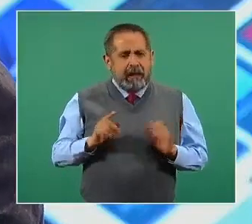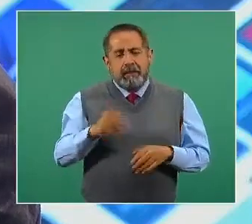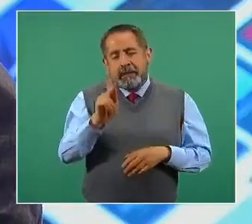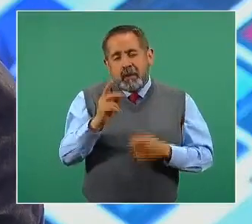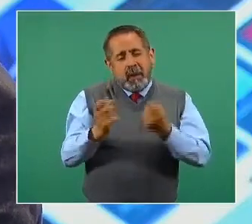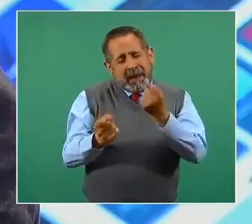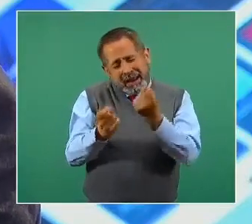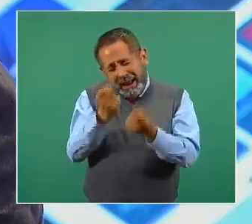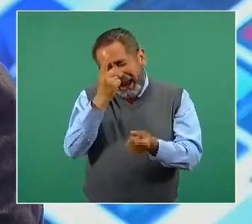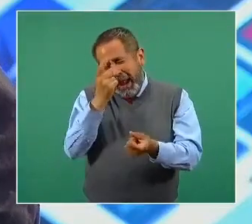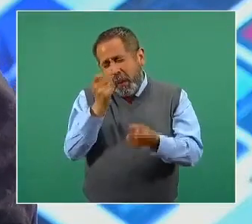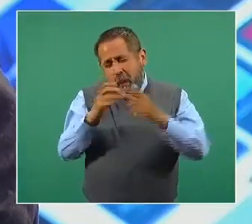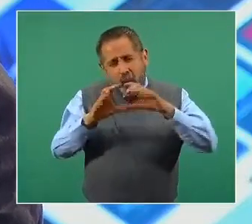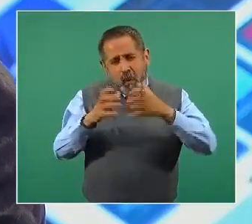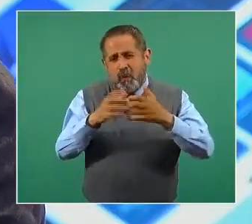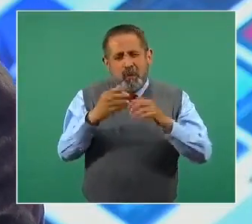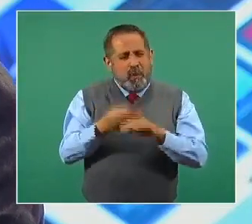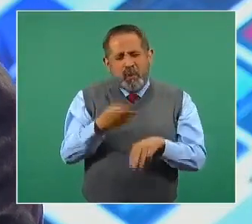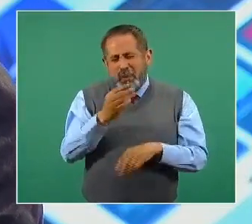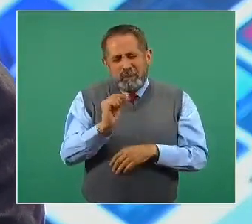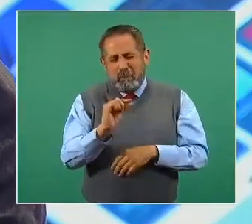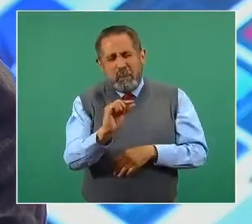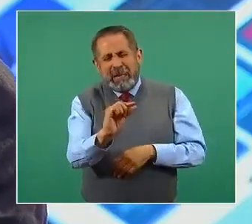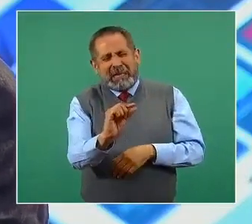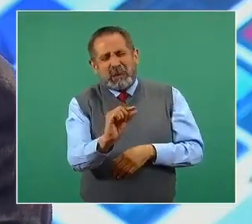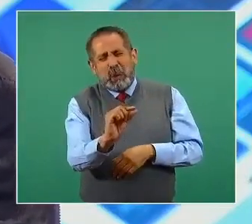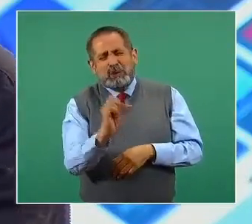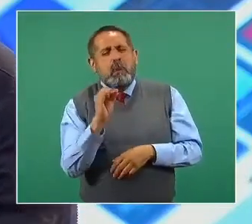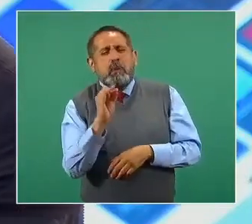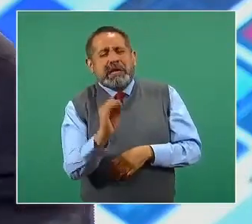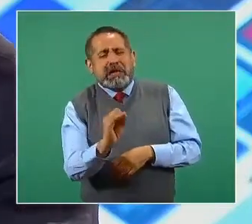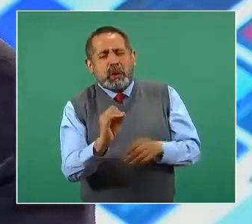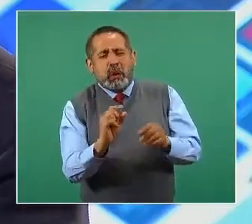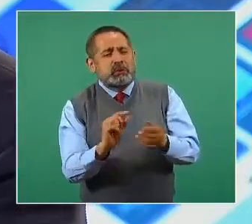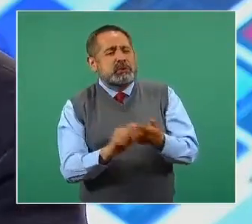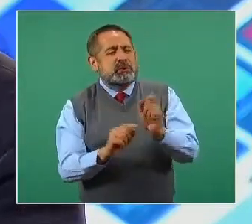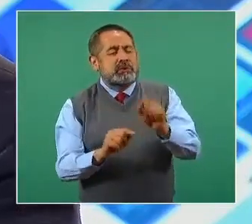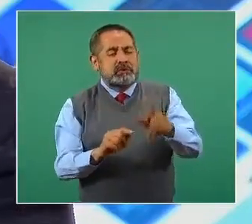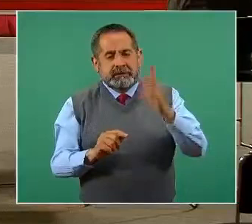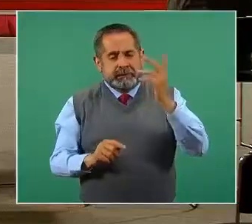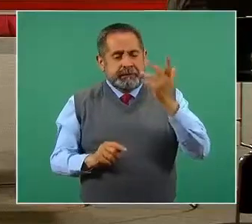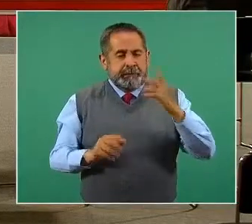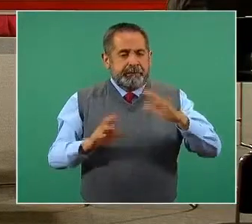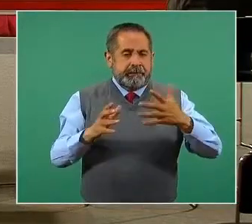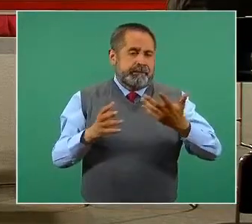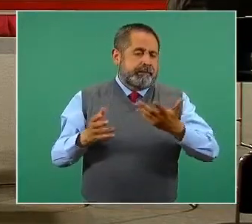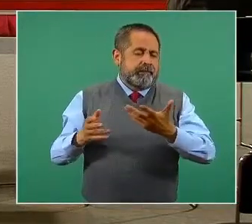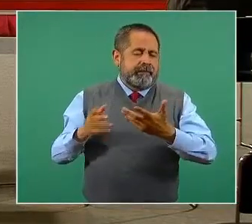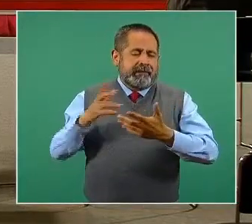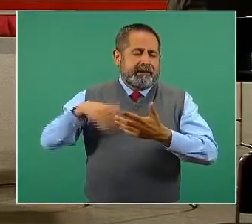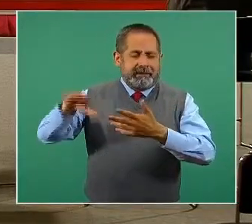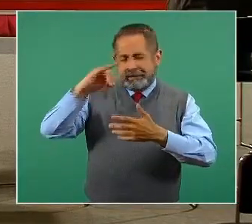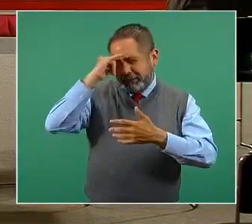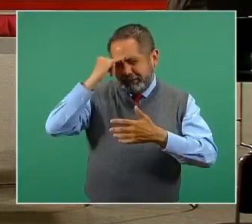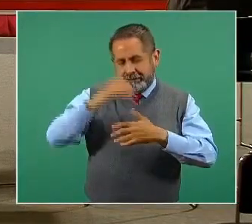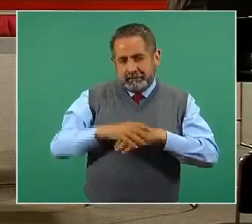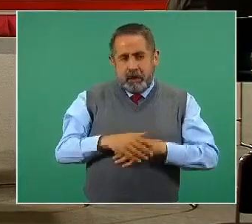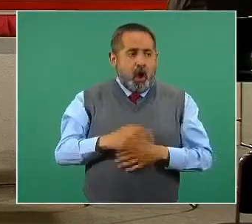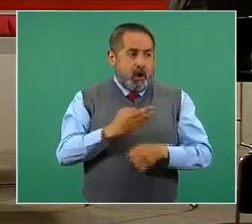conjunto muy reducido, comparado con el muy importante brote de